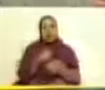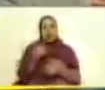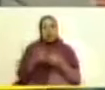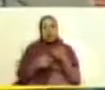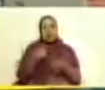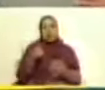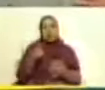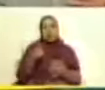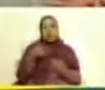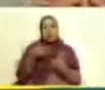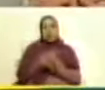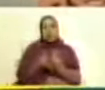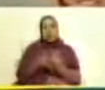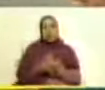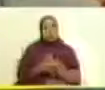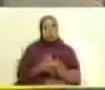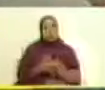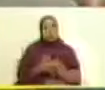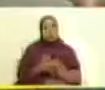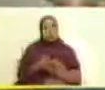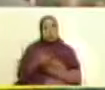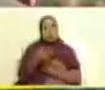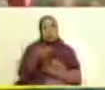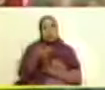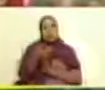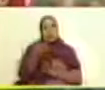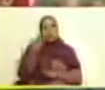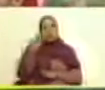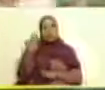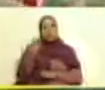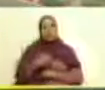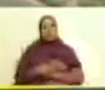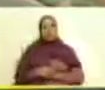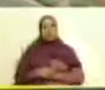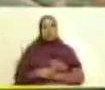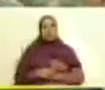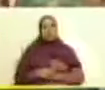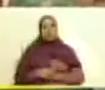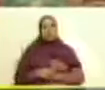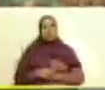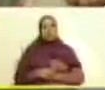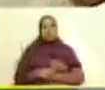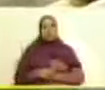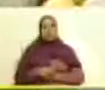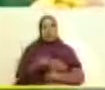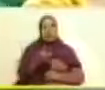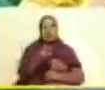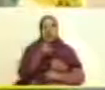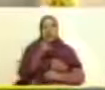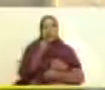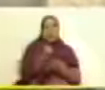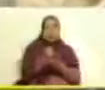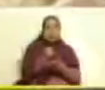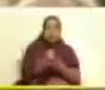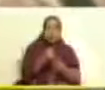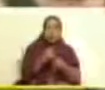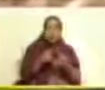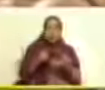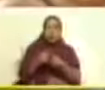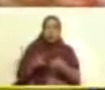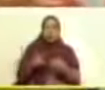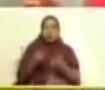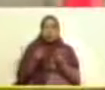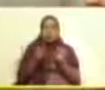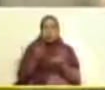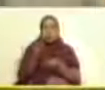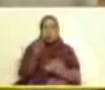y el marco conceptual de estas discusiones de las